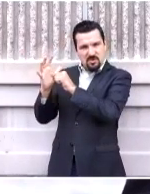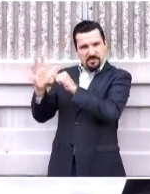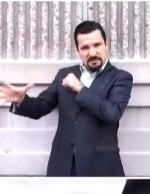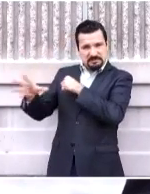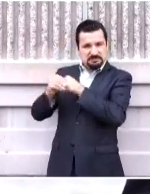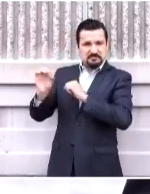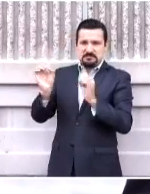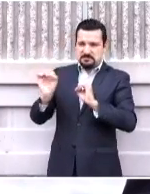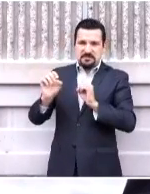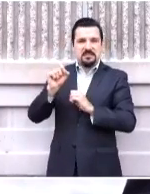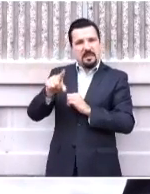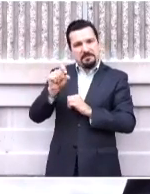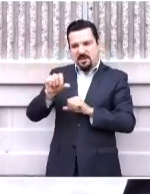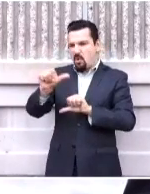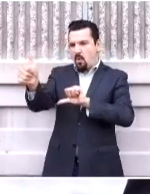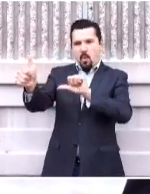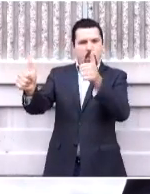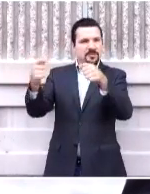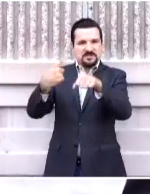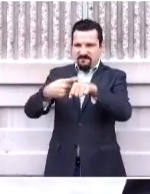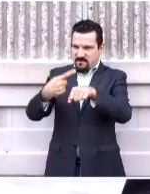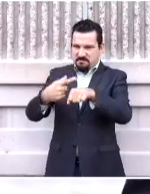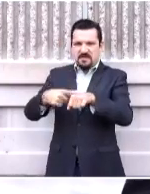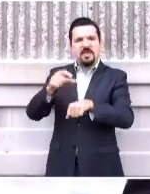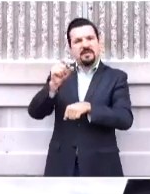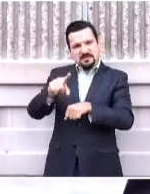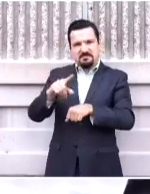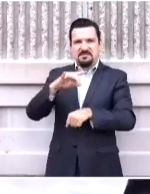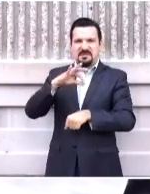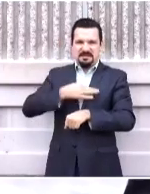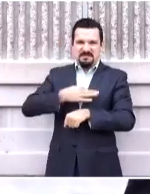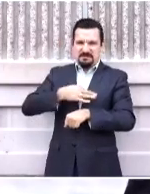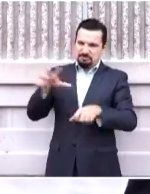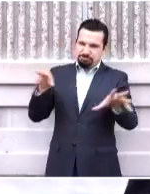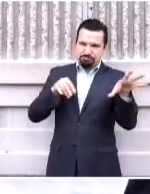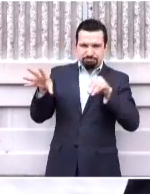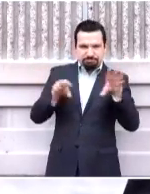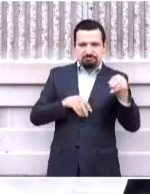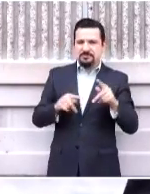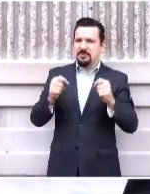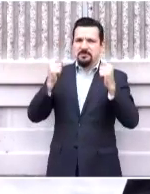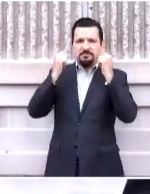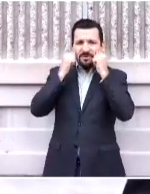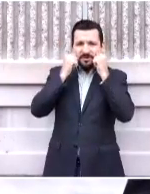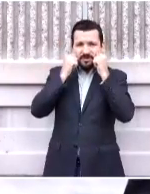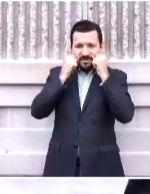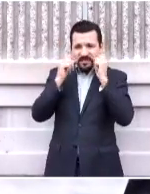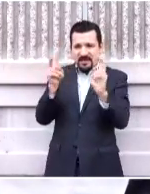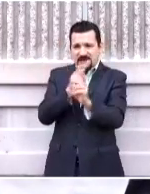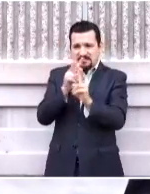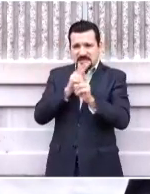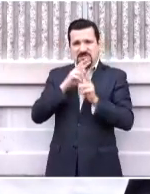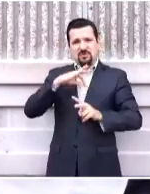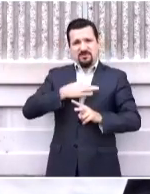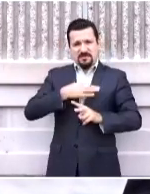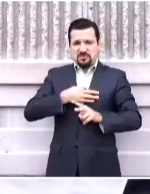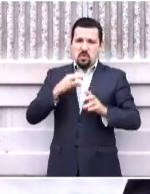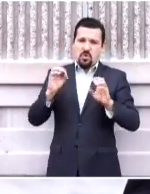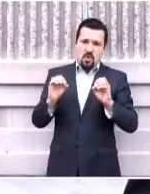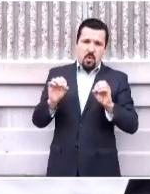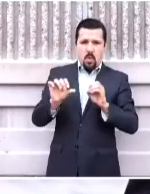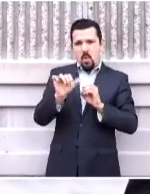de coronavirus, sino de muchas enfermedades infecciosas, sean infecciosas respiratorias o